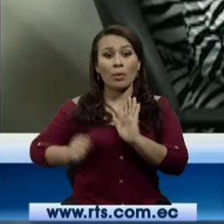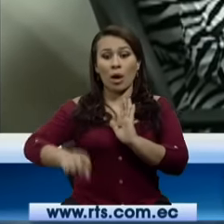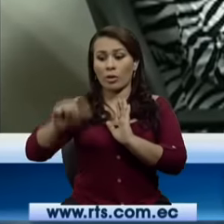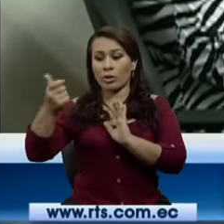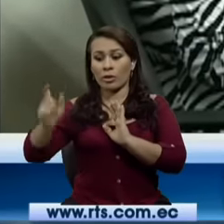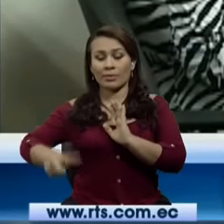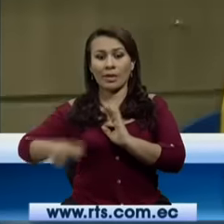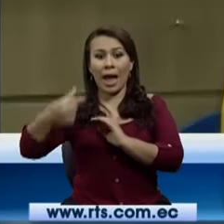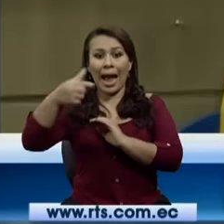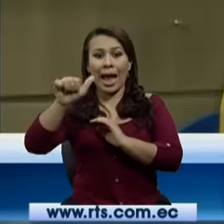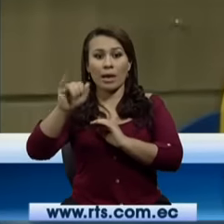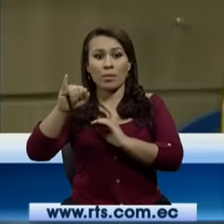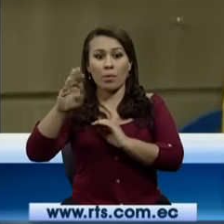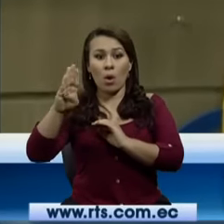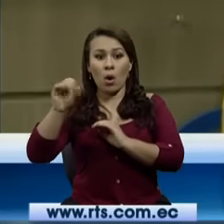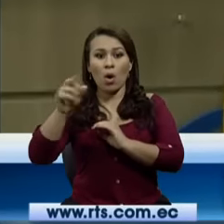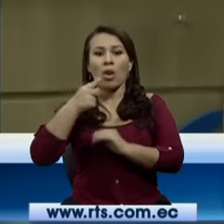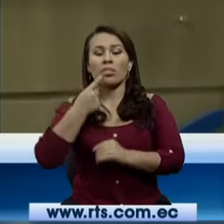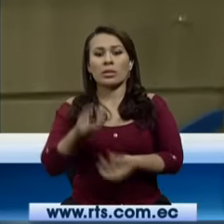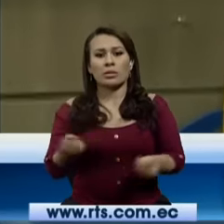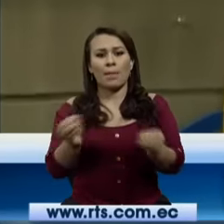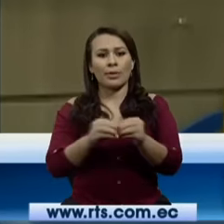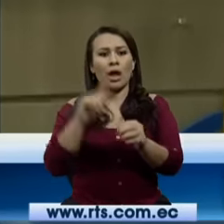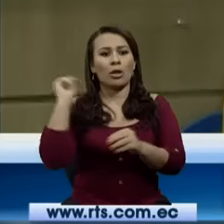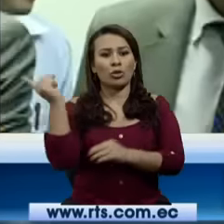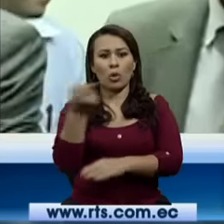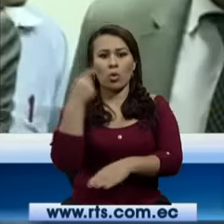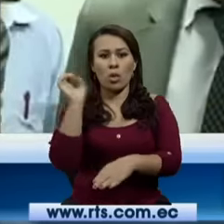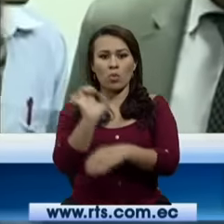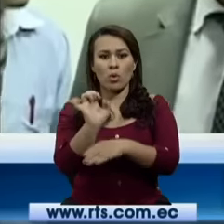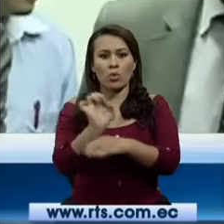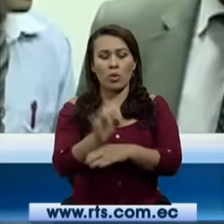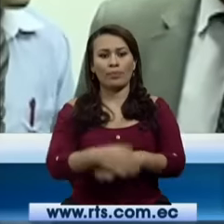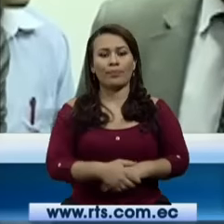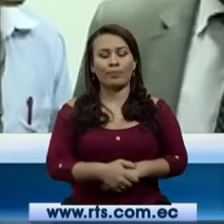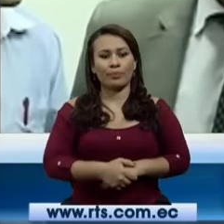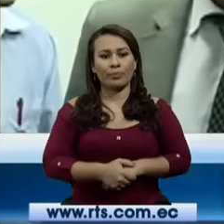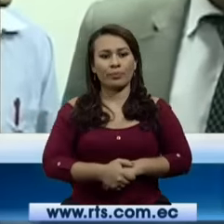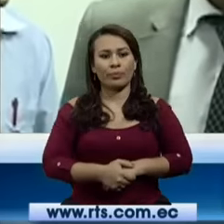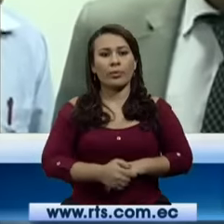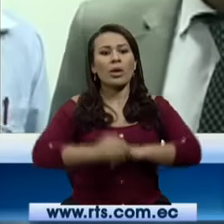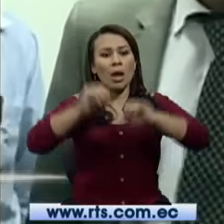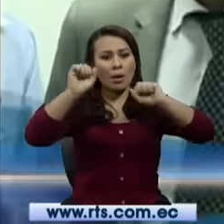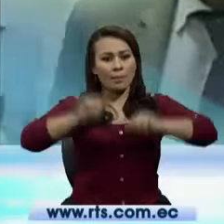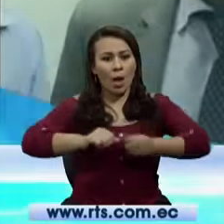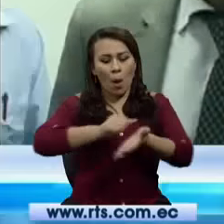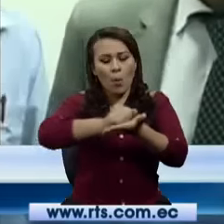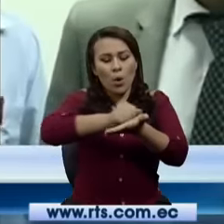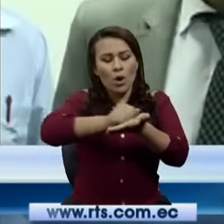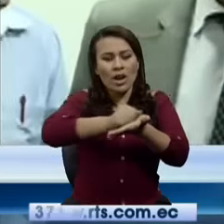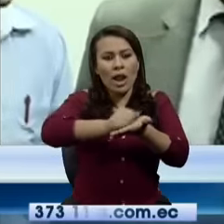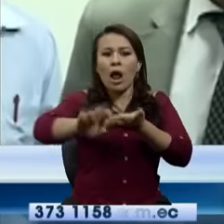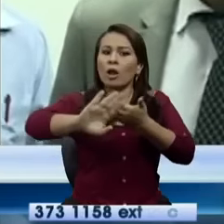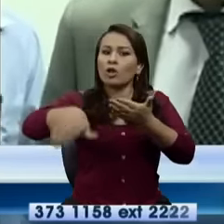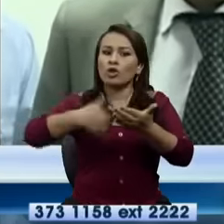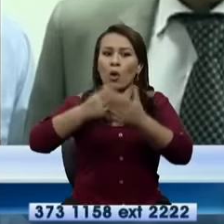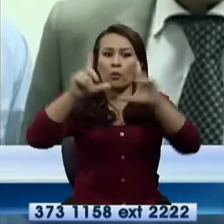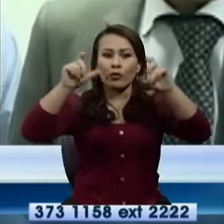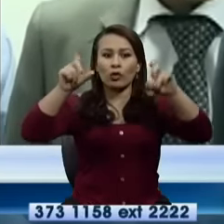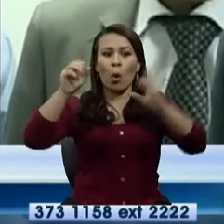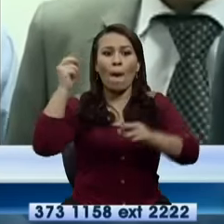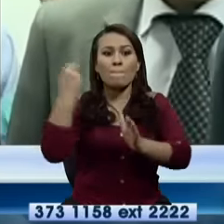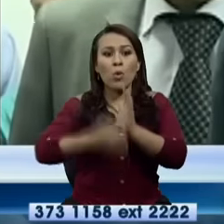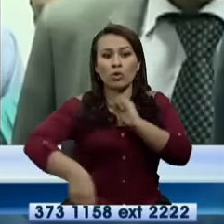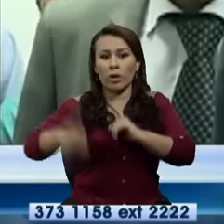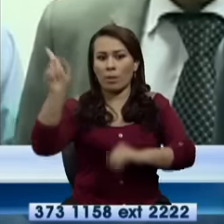gbor mencionó que su petición es que se aplique a nivel nacional que se niten todas las fotomultas a nivel nacional